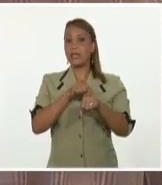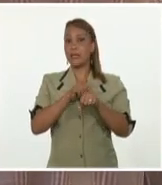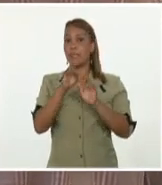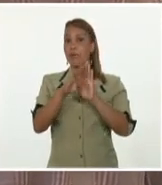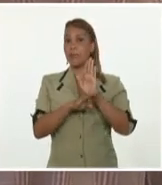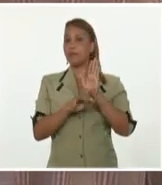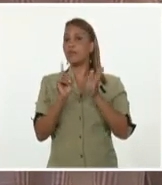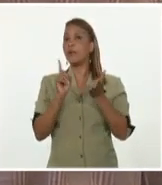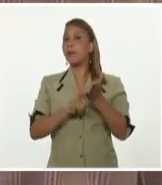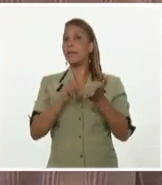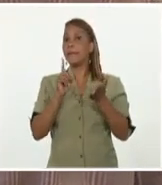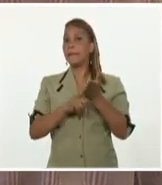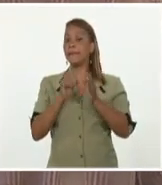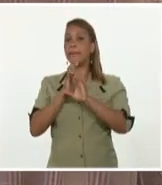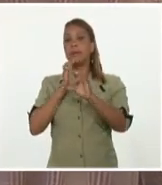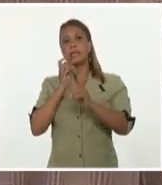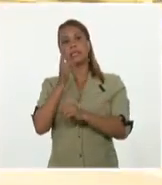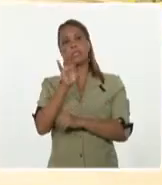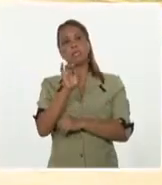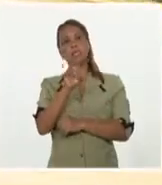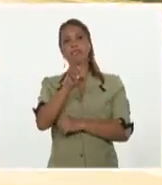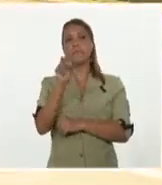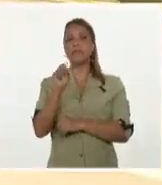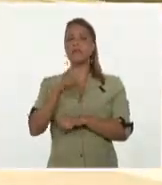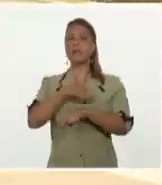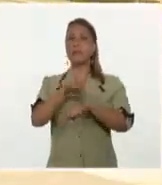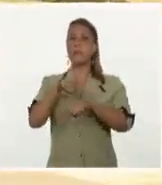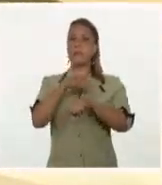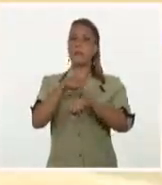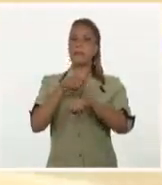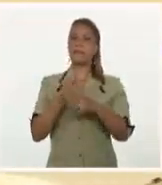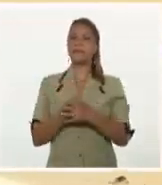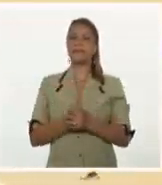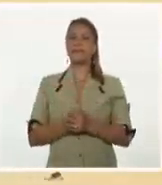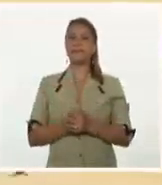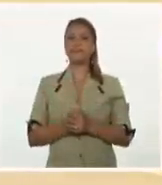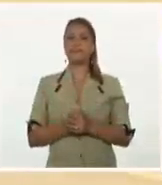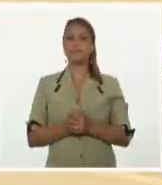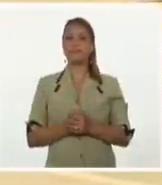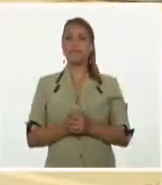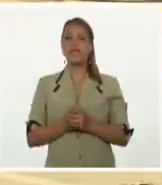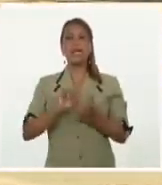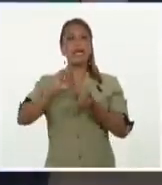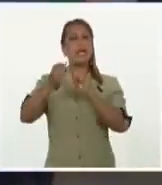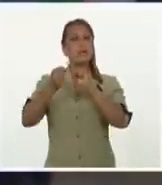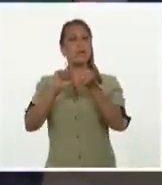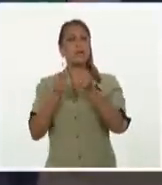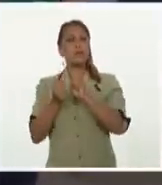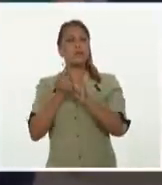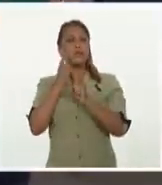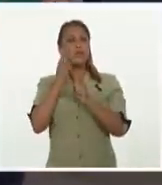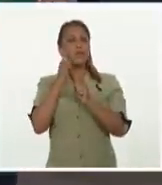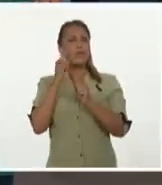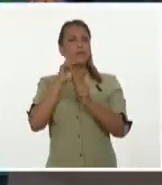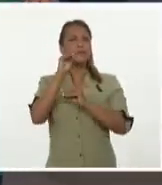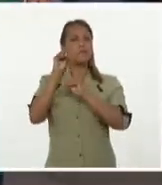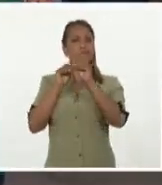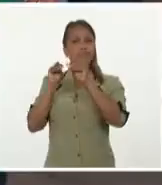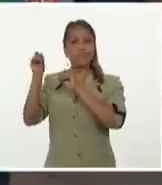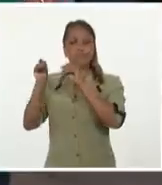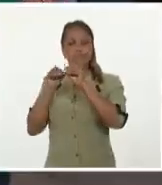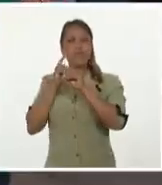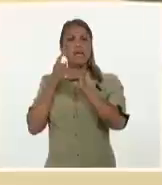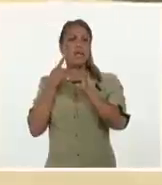PES está entre 15 y 25 minutos. En las rutas alimentadoras, el ajuste se apreciará en el alargamiento de la